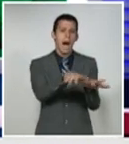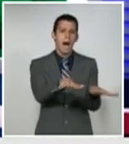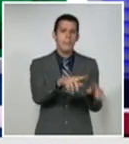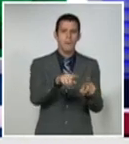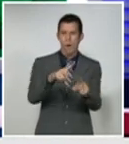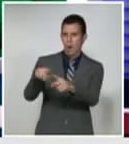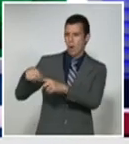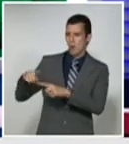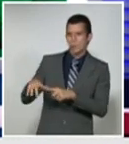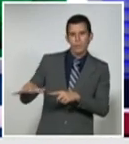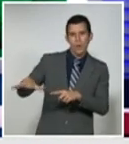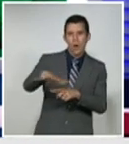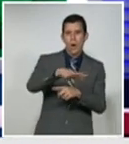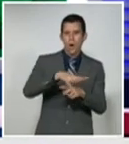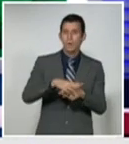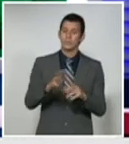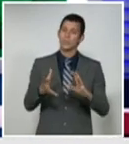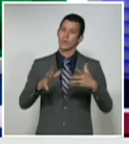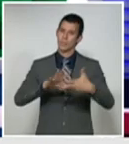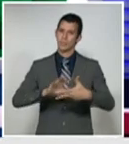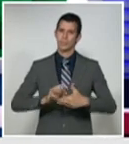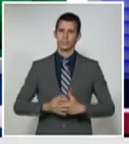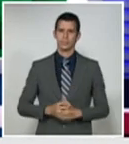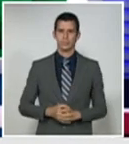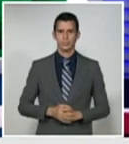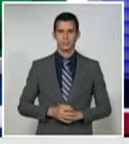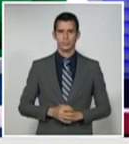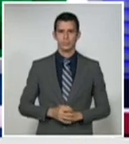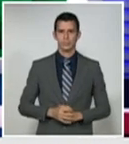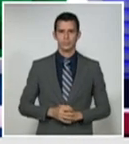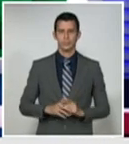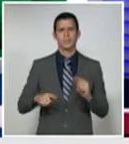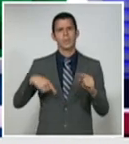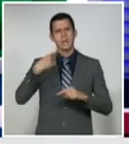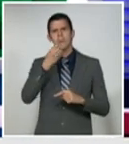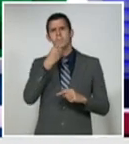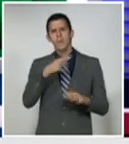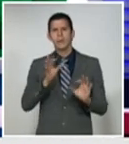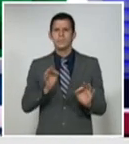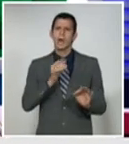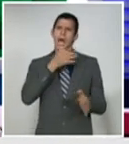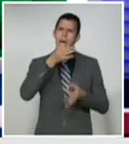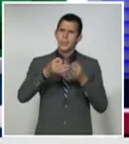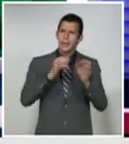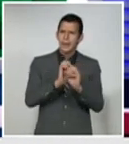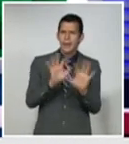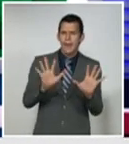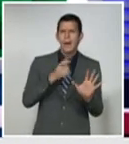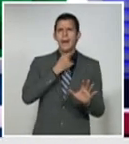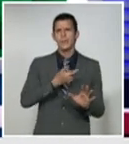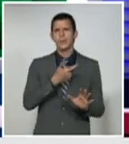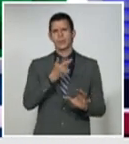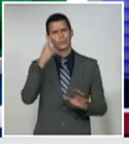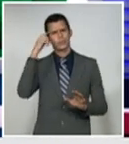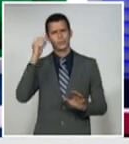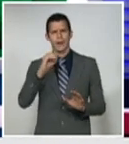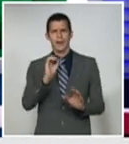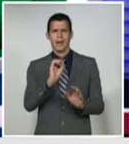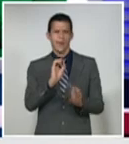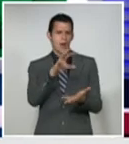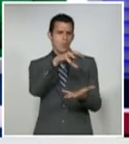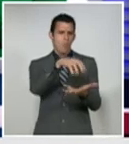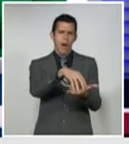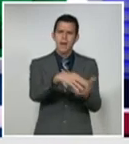el número de eventos que tiene cada una de las provincias. Acuérdense que evento es cuando ya se tienen 10 o